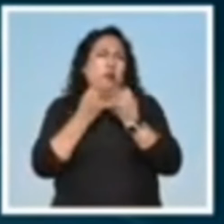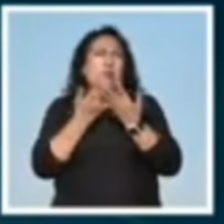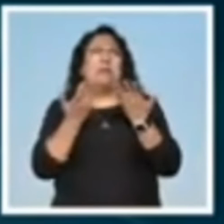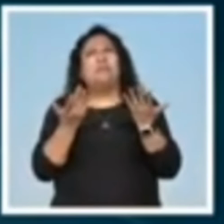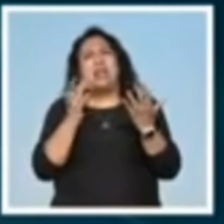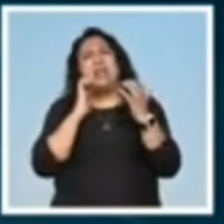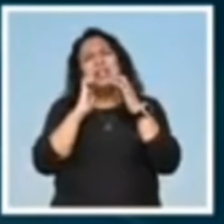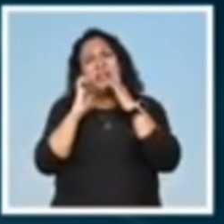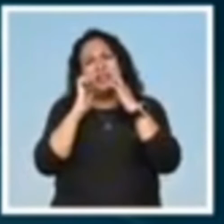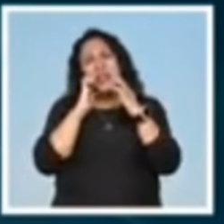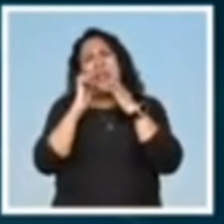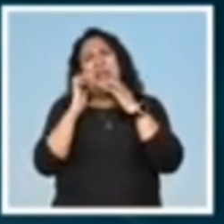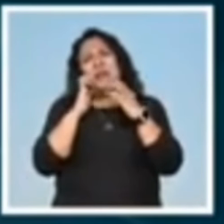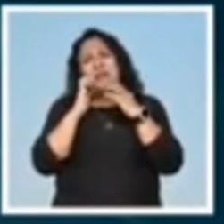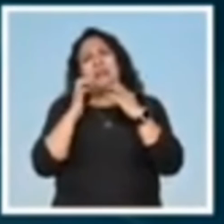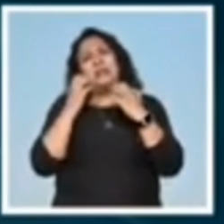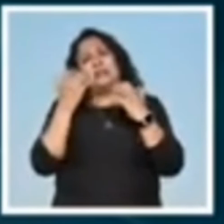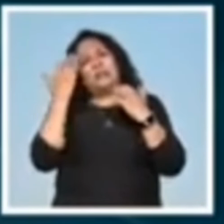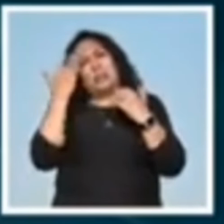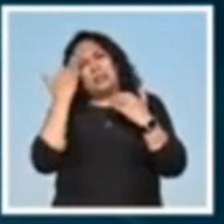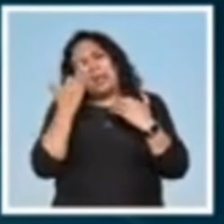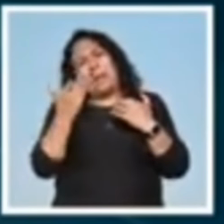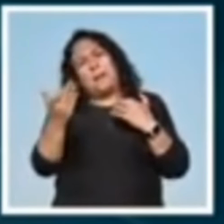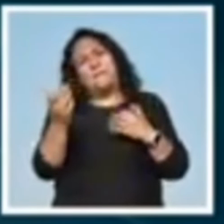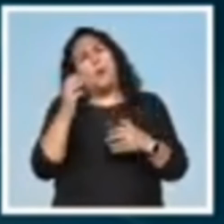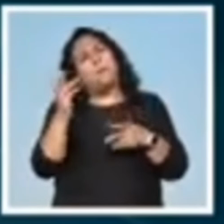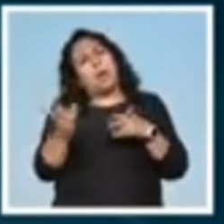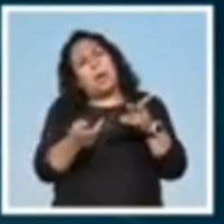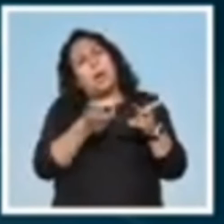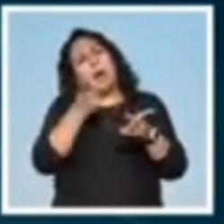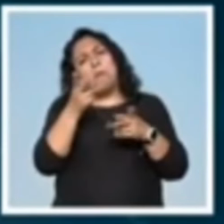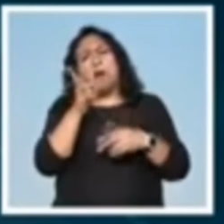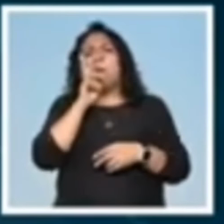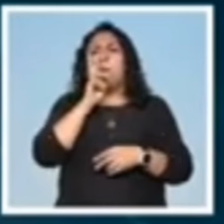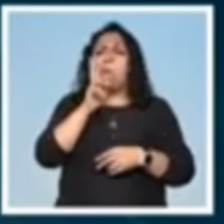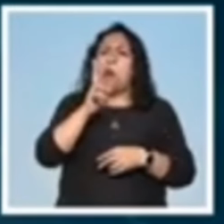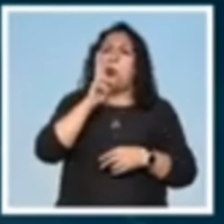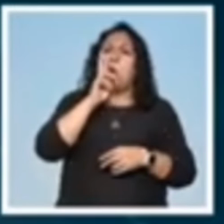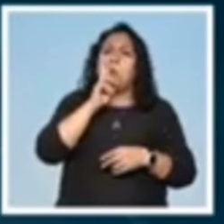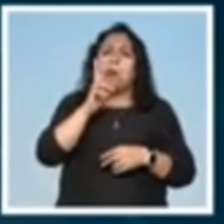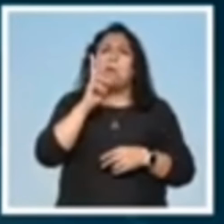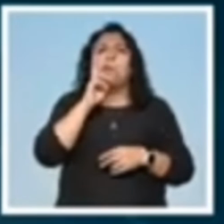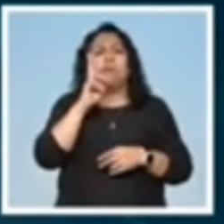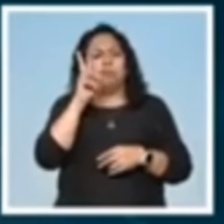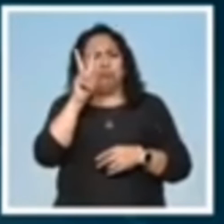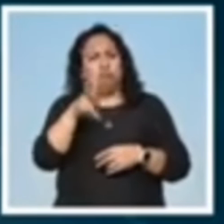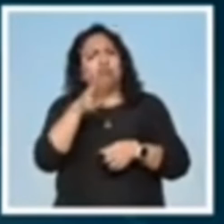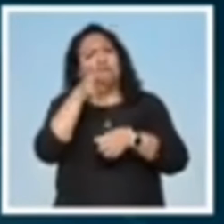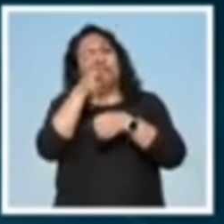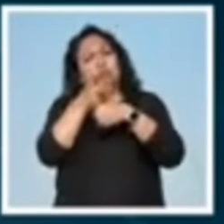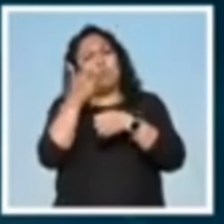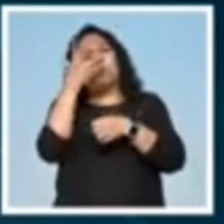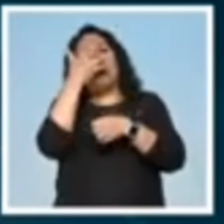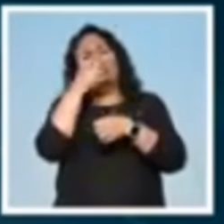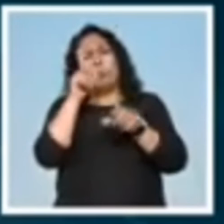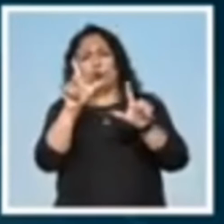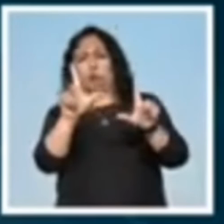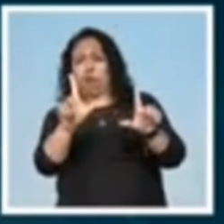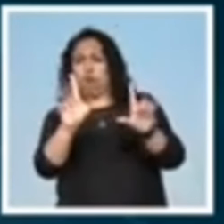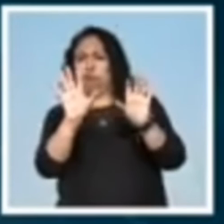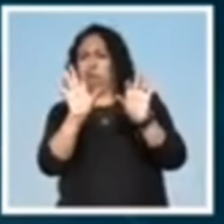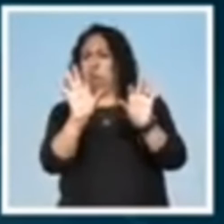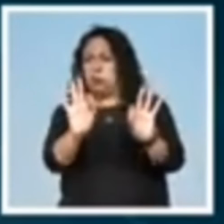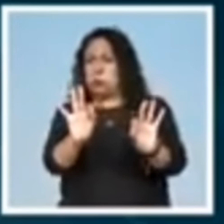entrevistas de de de largo aliento no son entrevistas que que son quedaron muy bonitos encuadradas